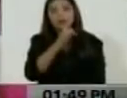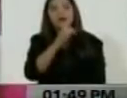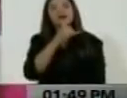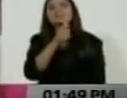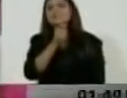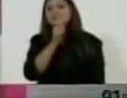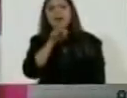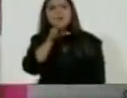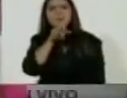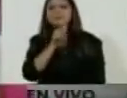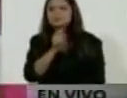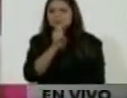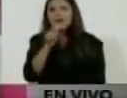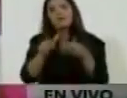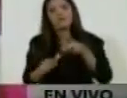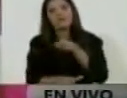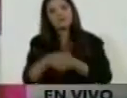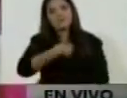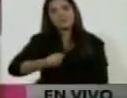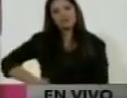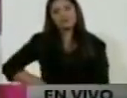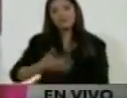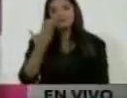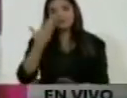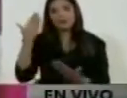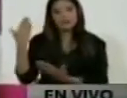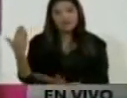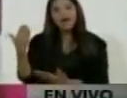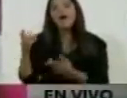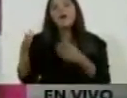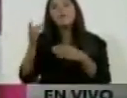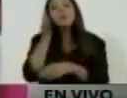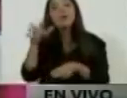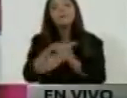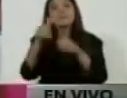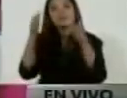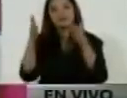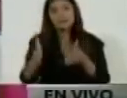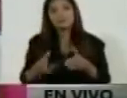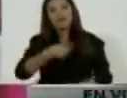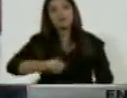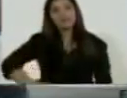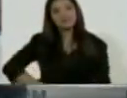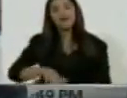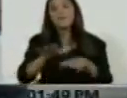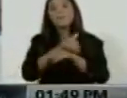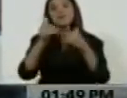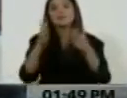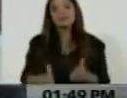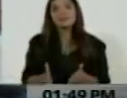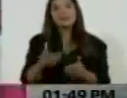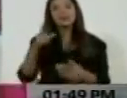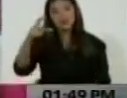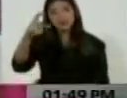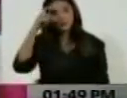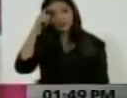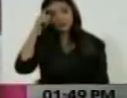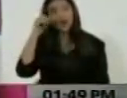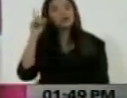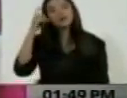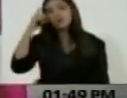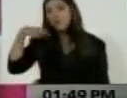conducido por el vicepresidente ejecutivo, por la ministra de la Presidencia y por el ministro Ernesto Villegas Polja. Todos